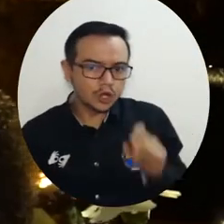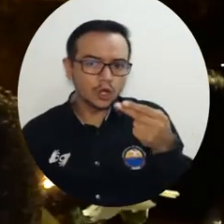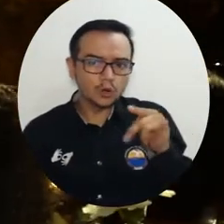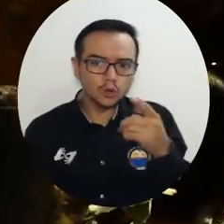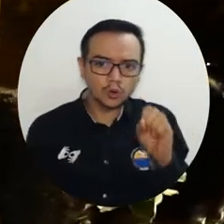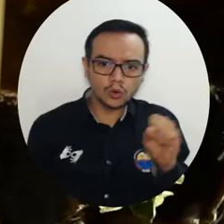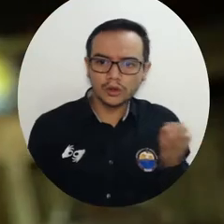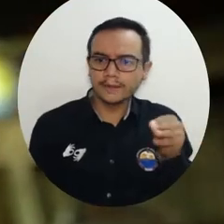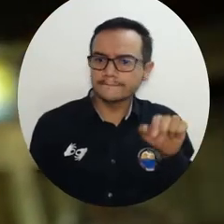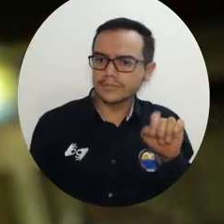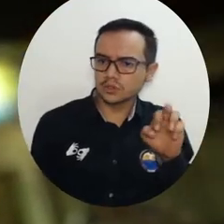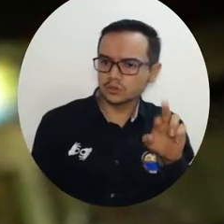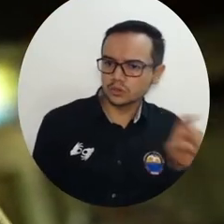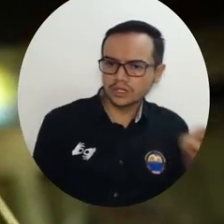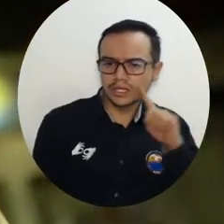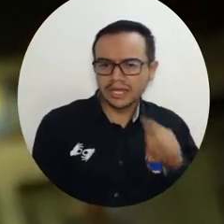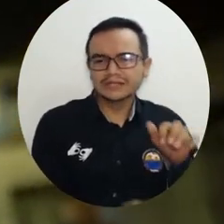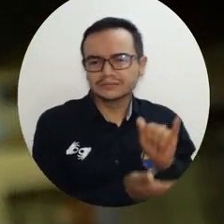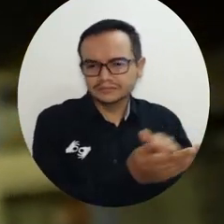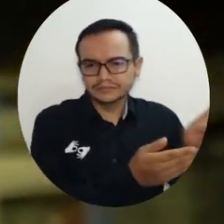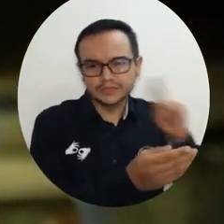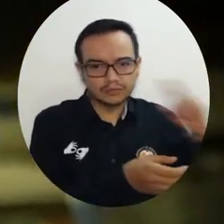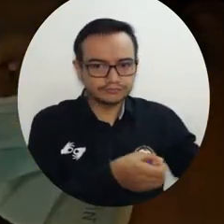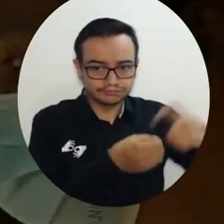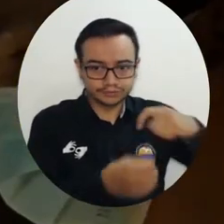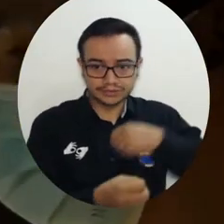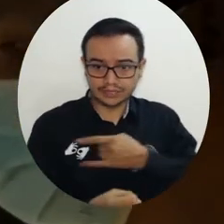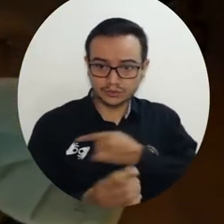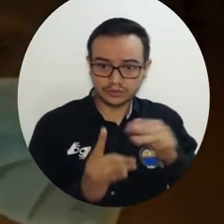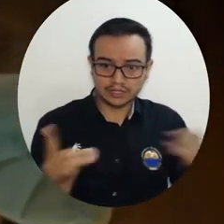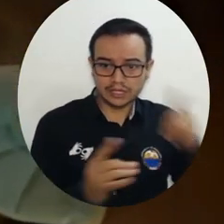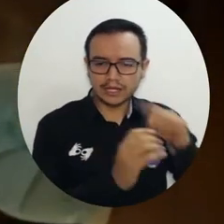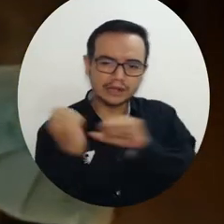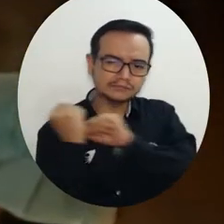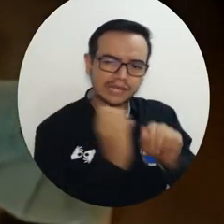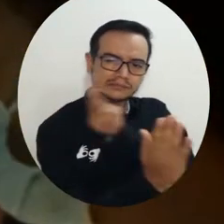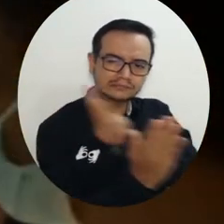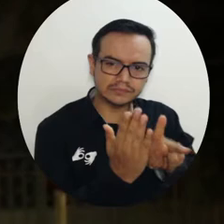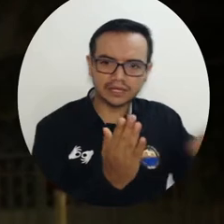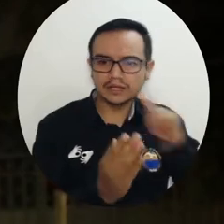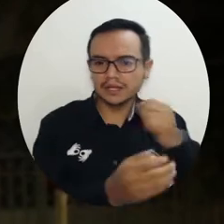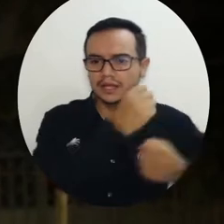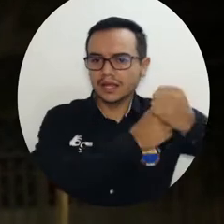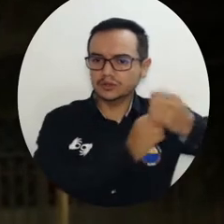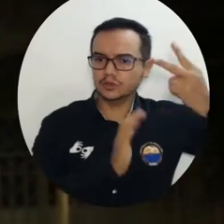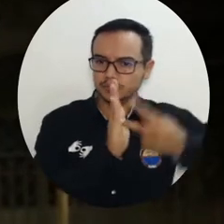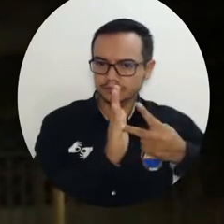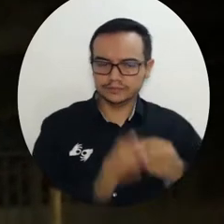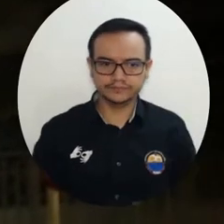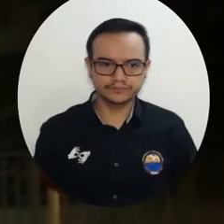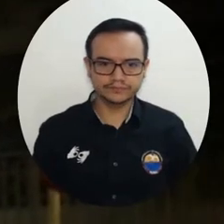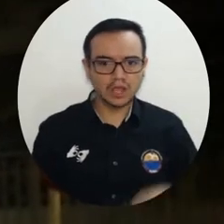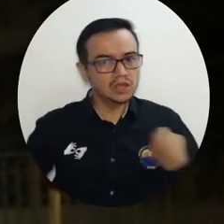Maduro, activista y líder de esta casa de estudios superiores, asesinado en mayo del año 2000. Nosotros no podemos ser